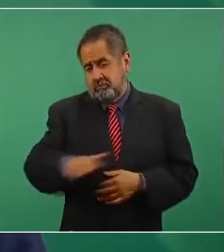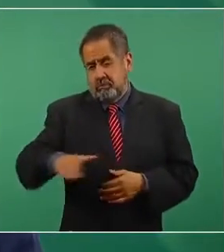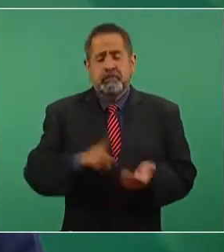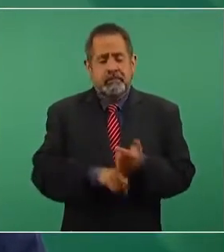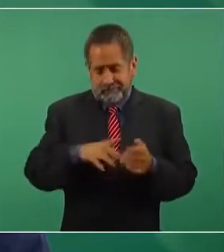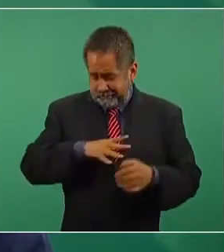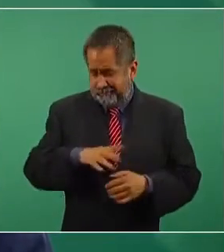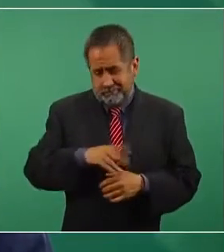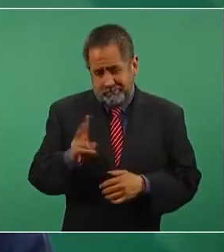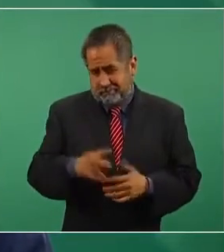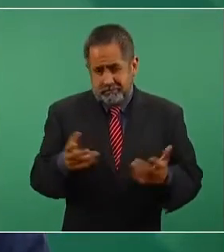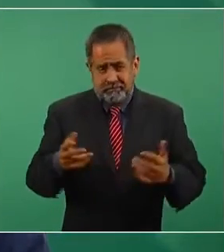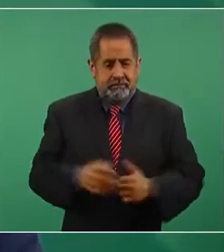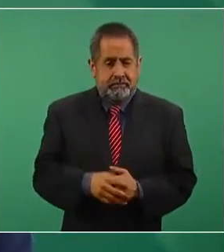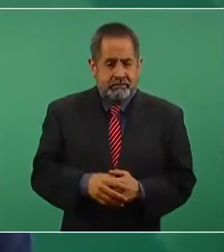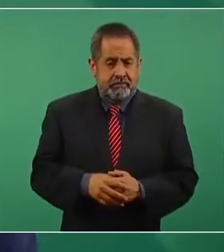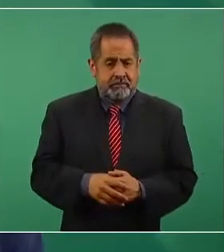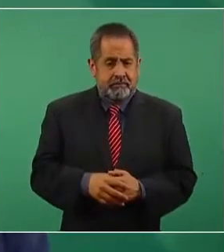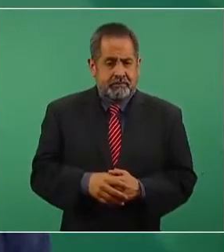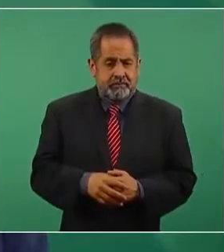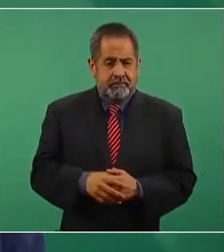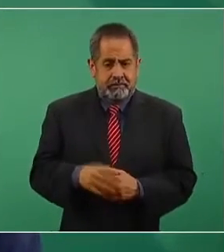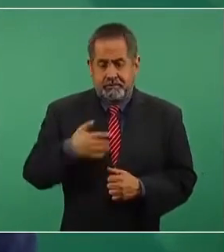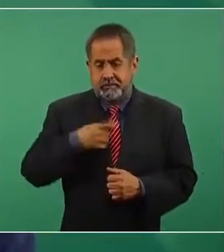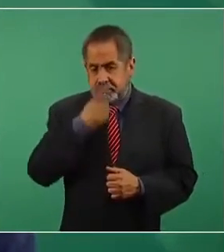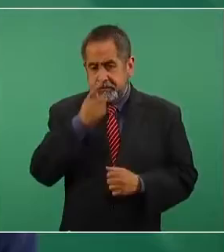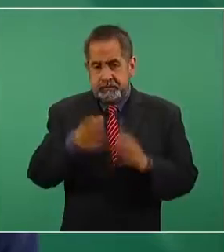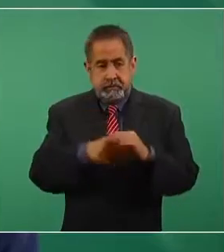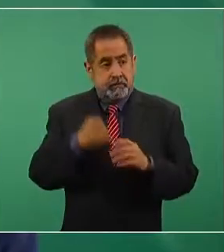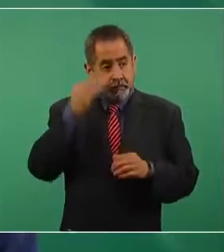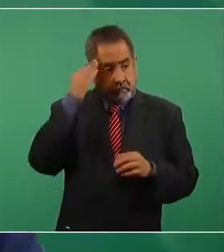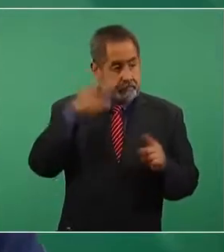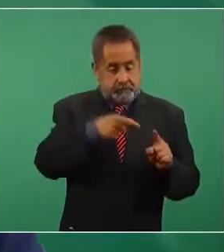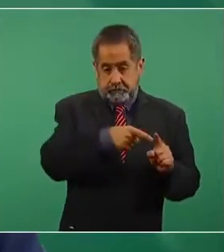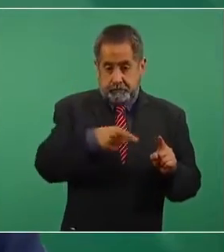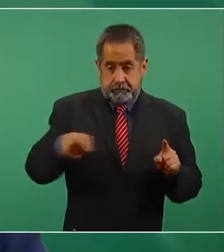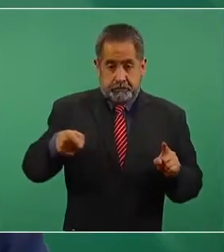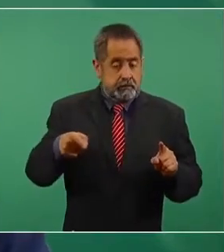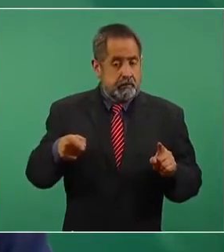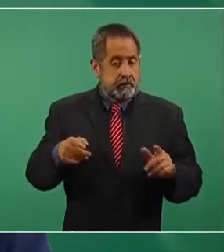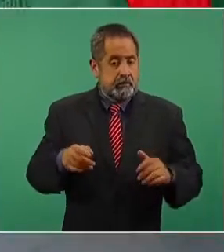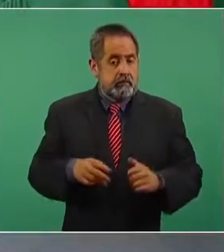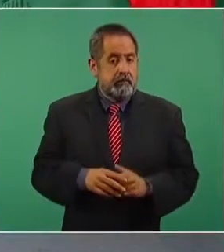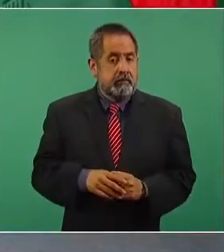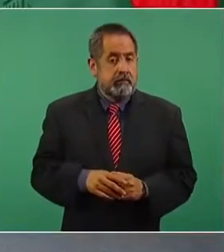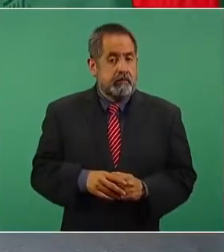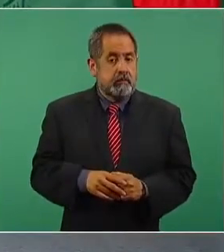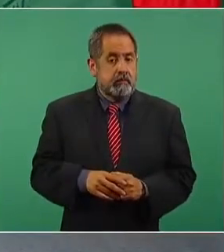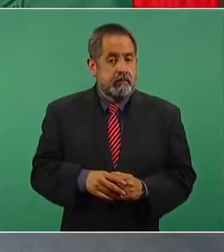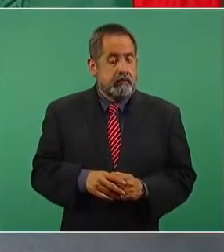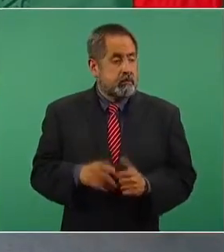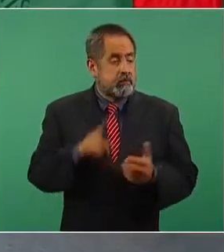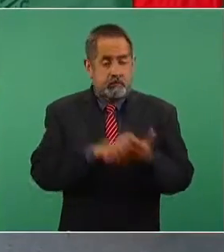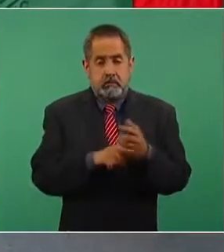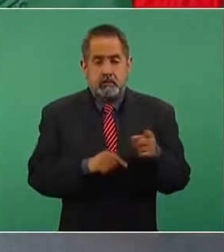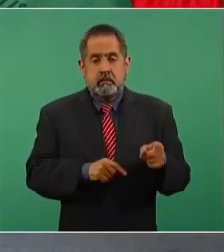hablábamos de que en los periodos en que estuvo